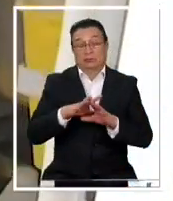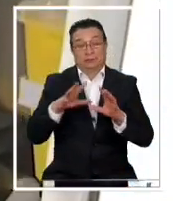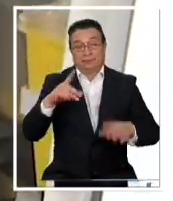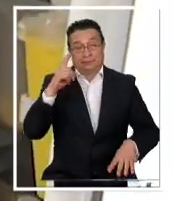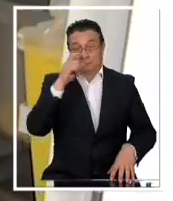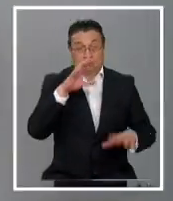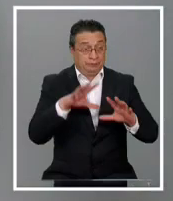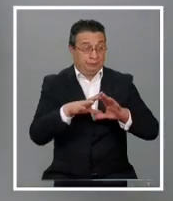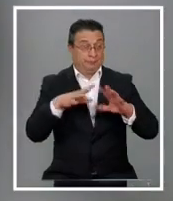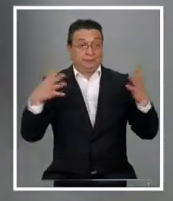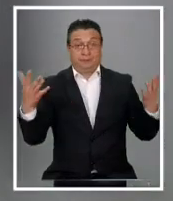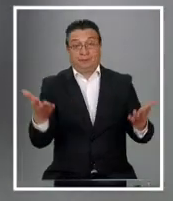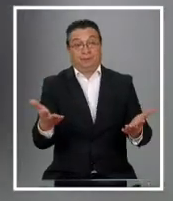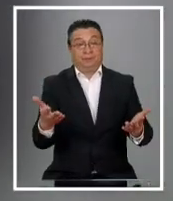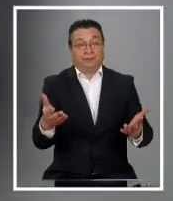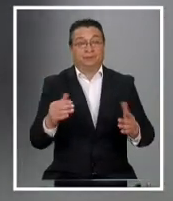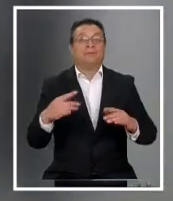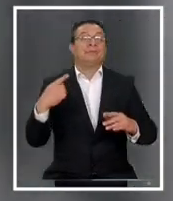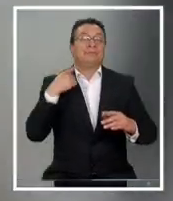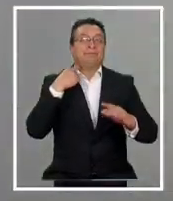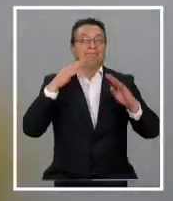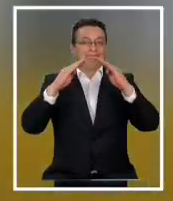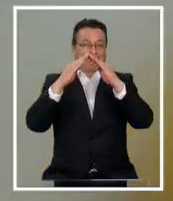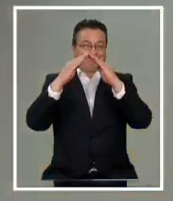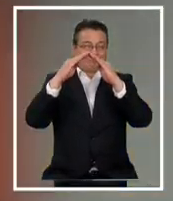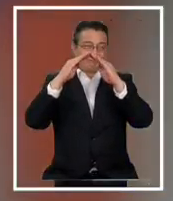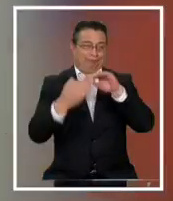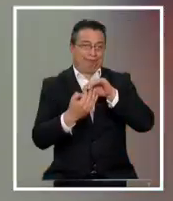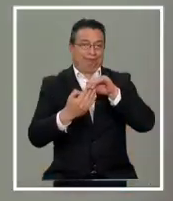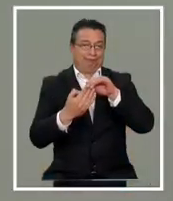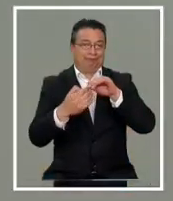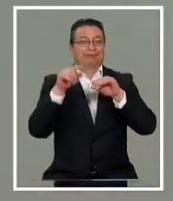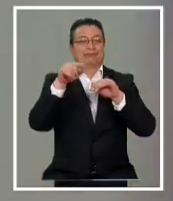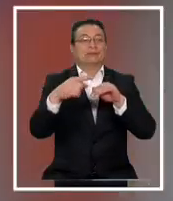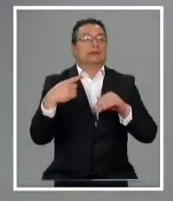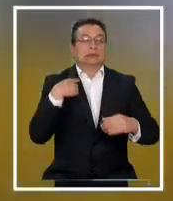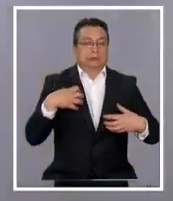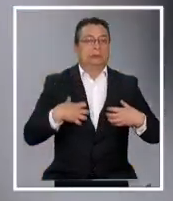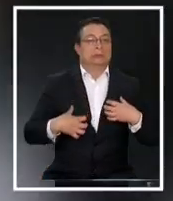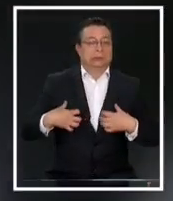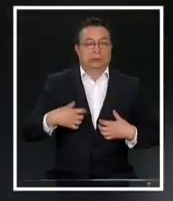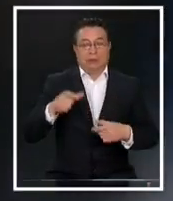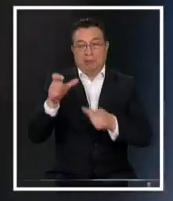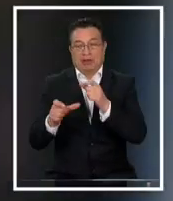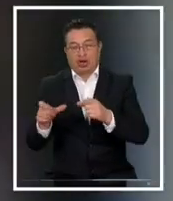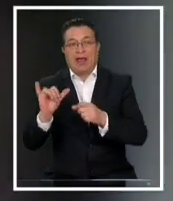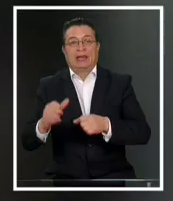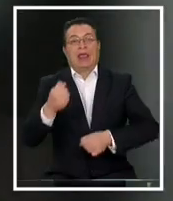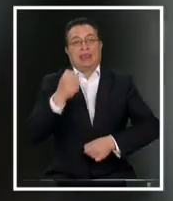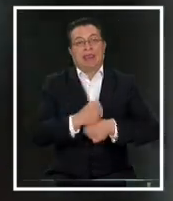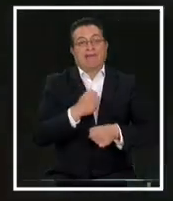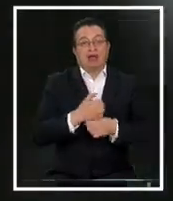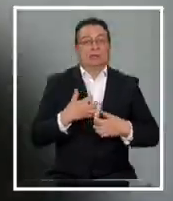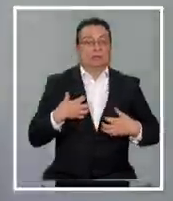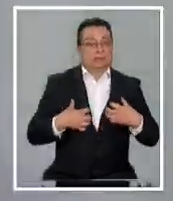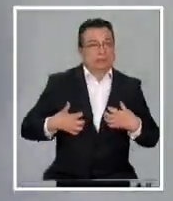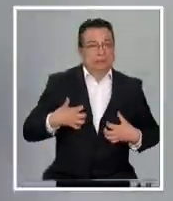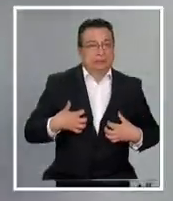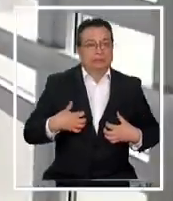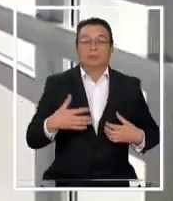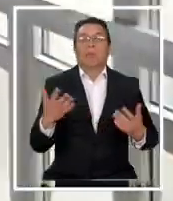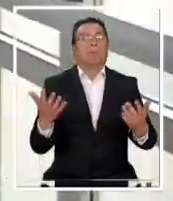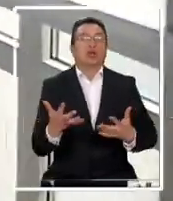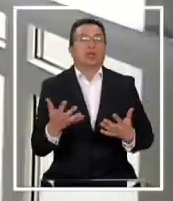compleja, insólito. Fallas estructurales en el techo del recinto que provocaron la molestia de usuarios y trabajadores. La razón,